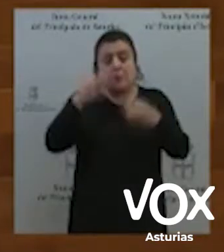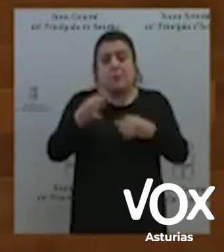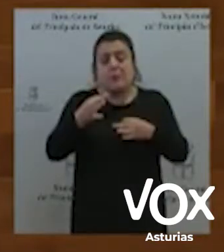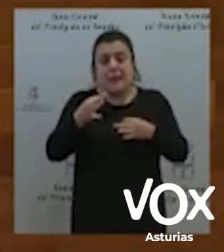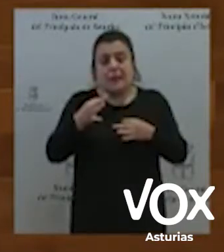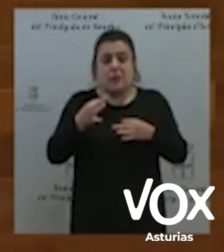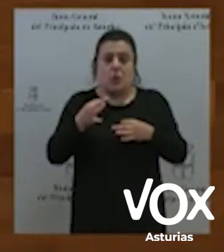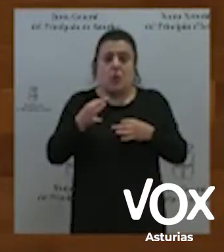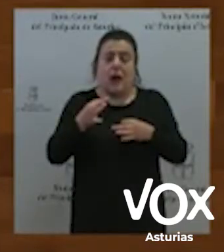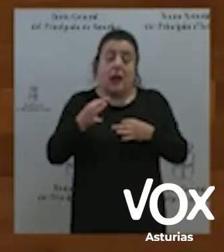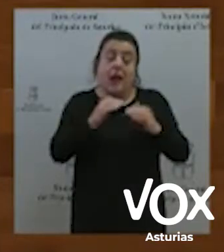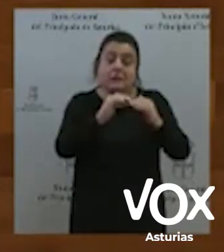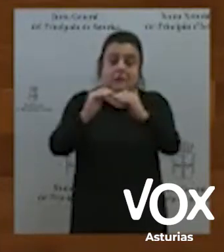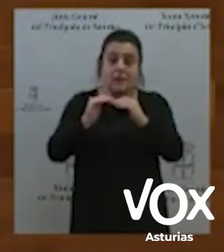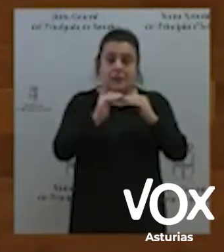Podemos.